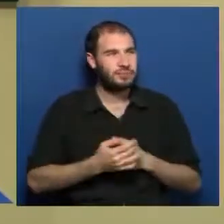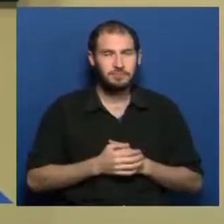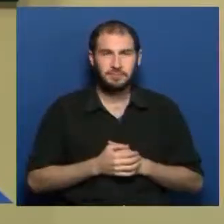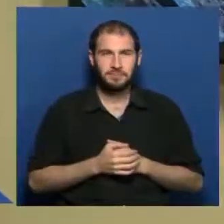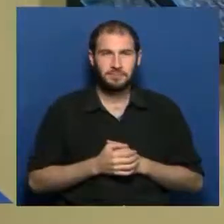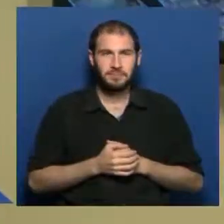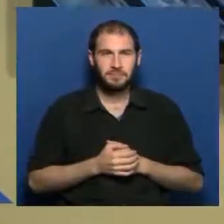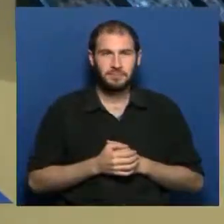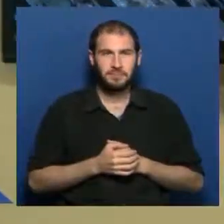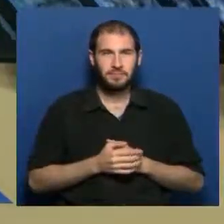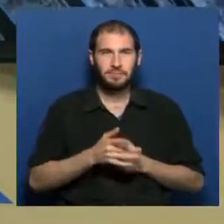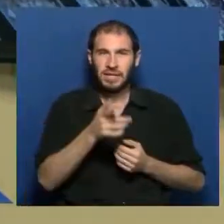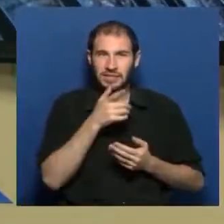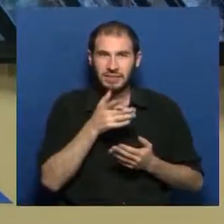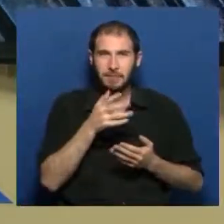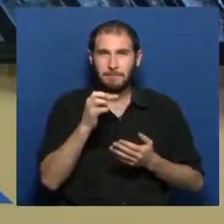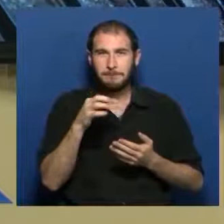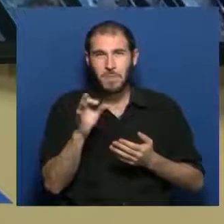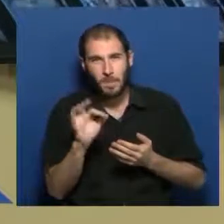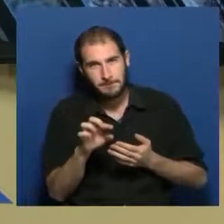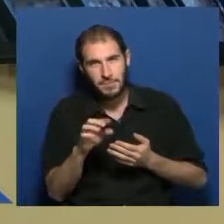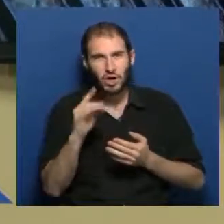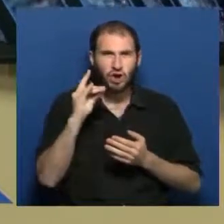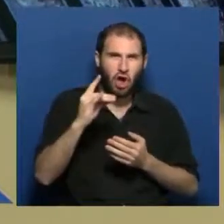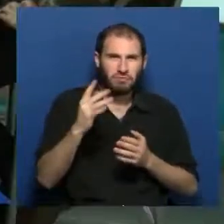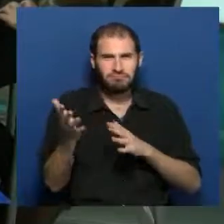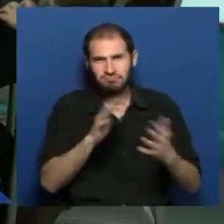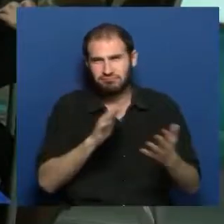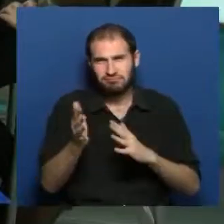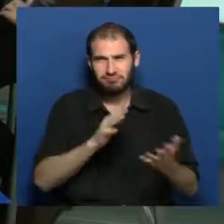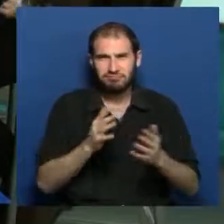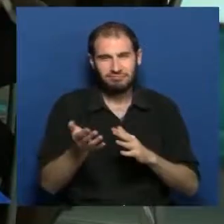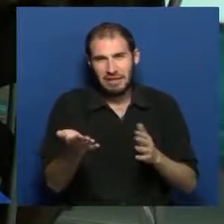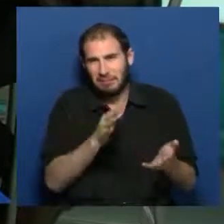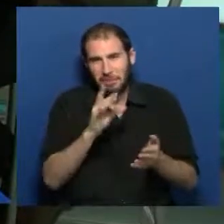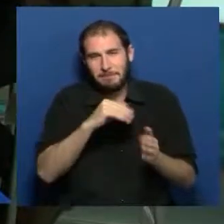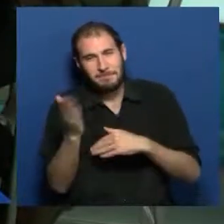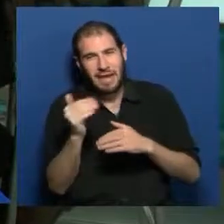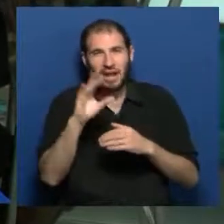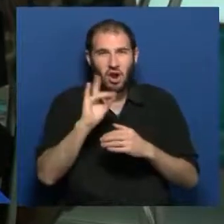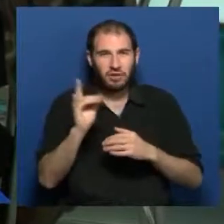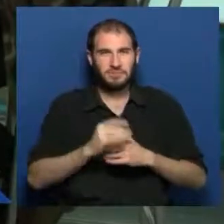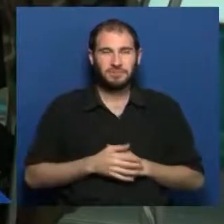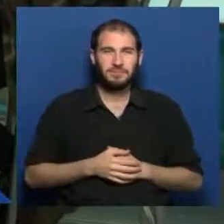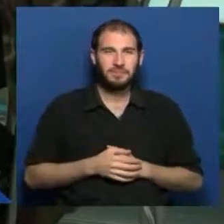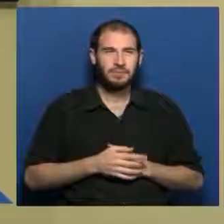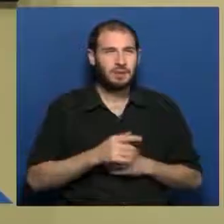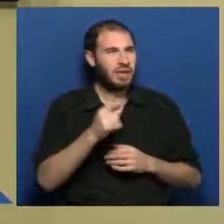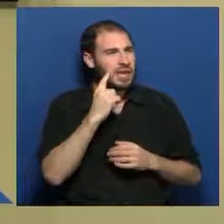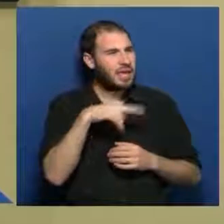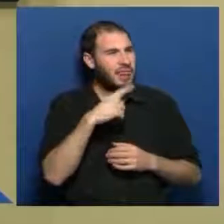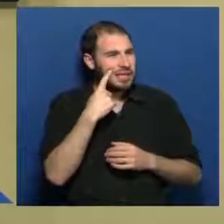Viene, es como pop rock, una cosa así. Sí. Ahora más rock. Un poco más rock. Sí. Más rockero. Con banda más rock, sí. Ajá. ¿Y indie,